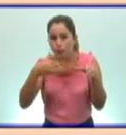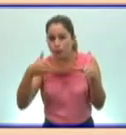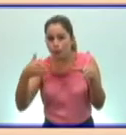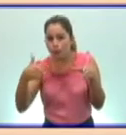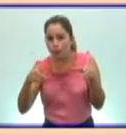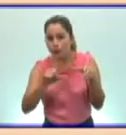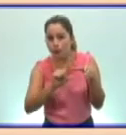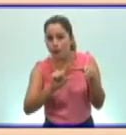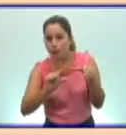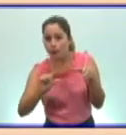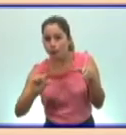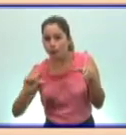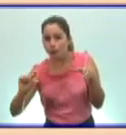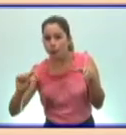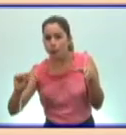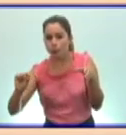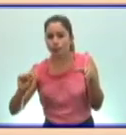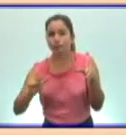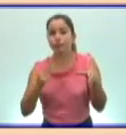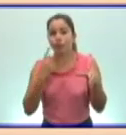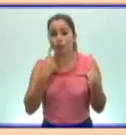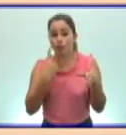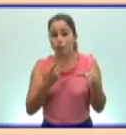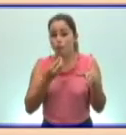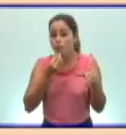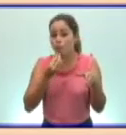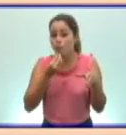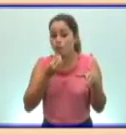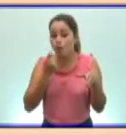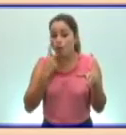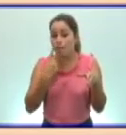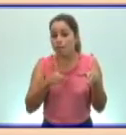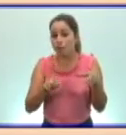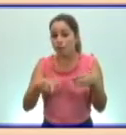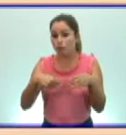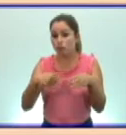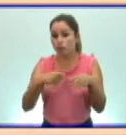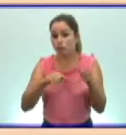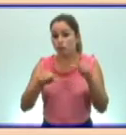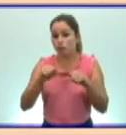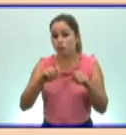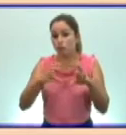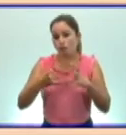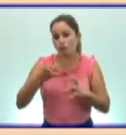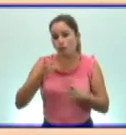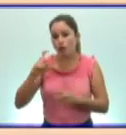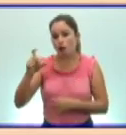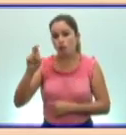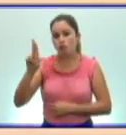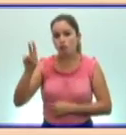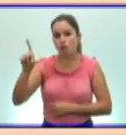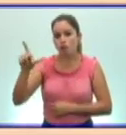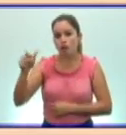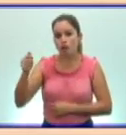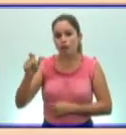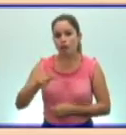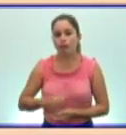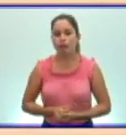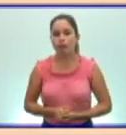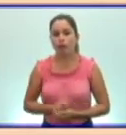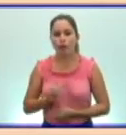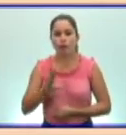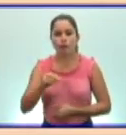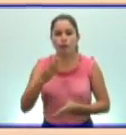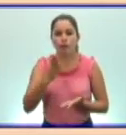esto son aspectos que nosotros podemos observar de una disolución de forma cualitativa. Como les decía, en la clase de